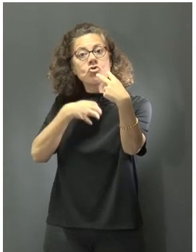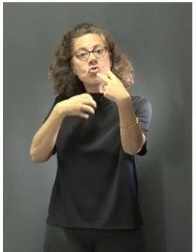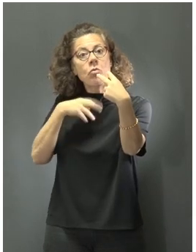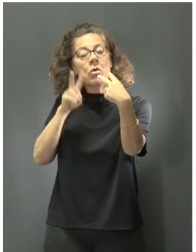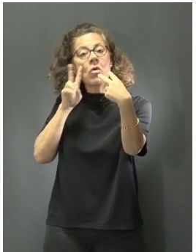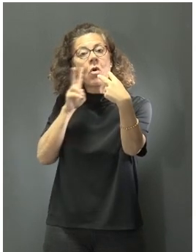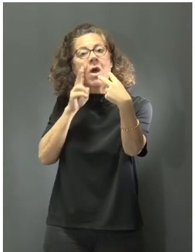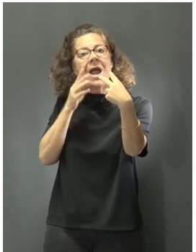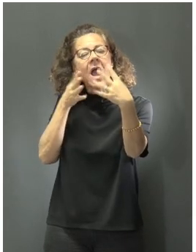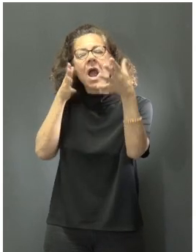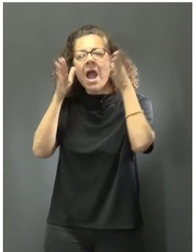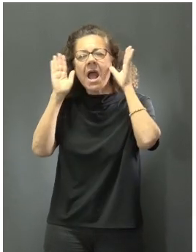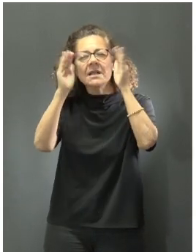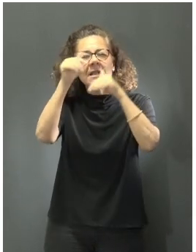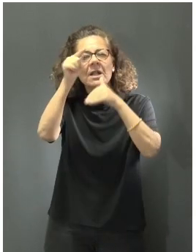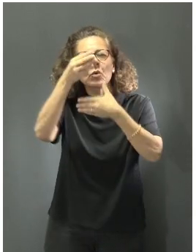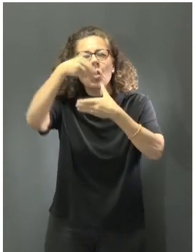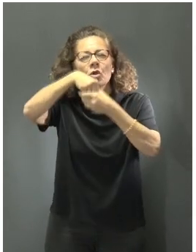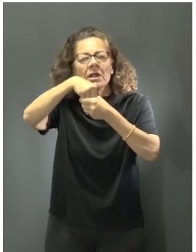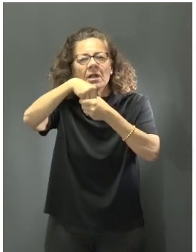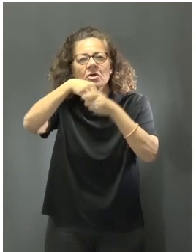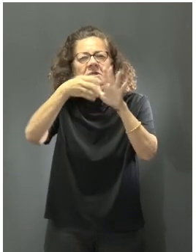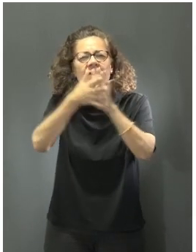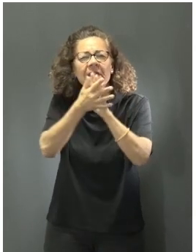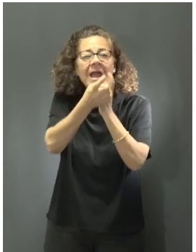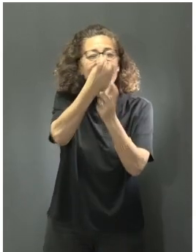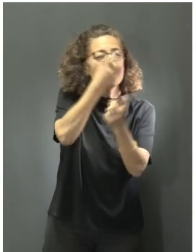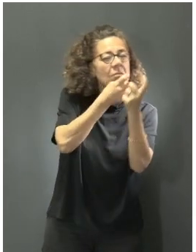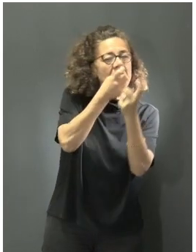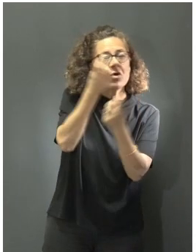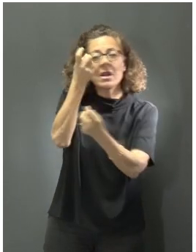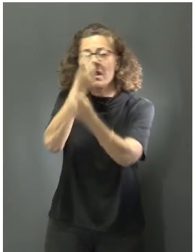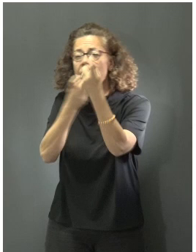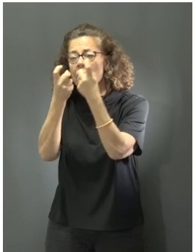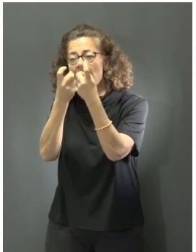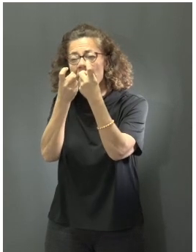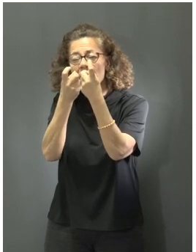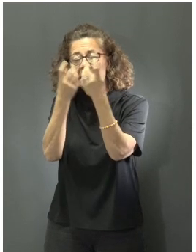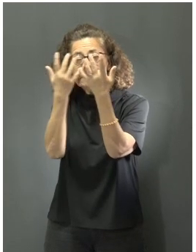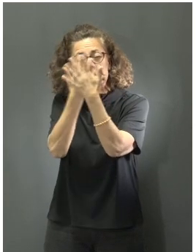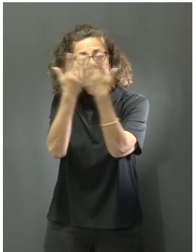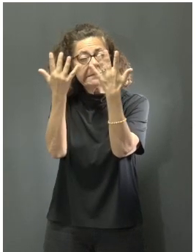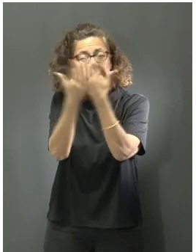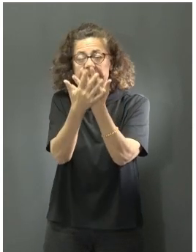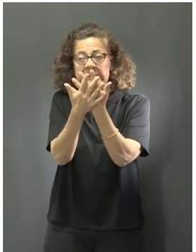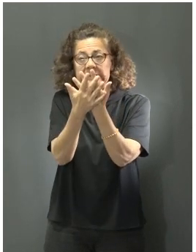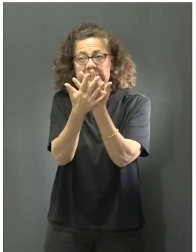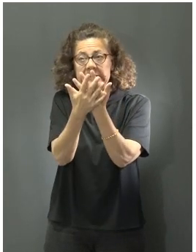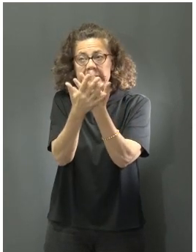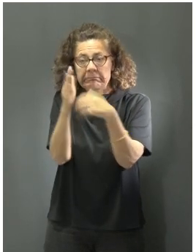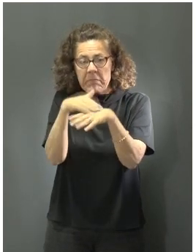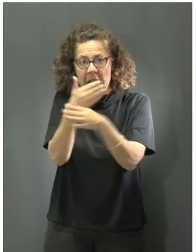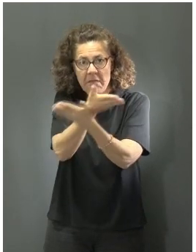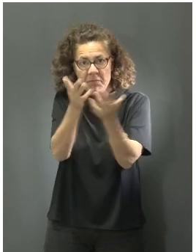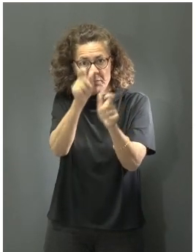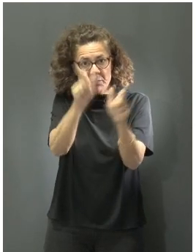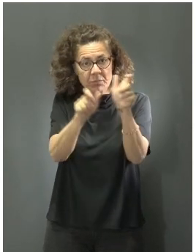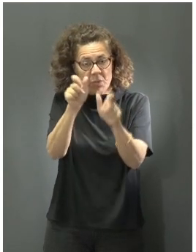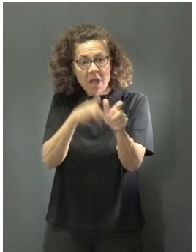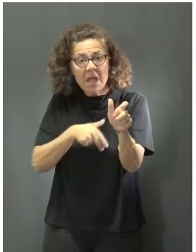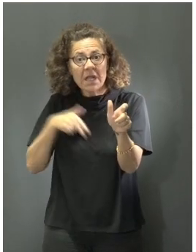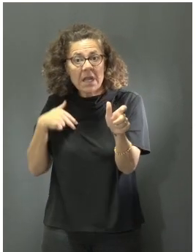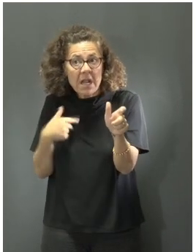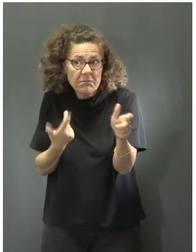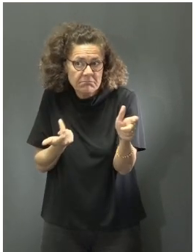contenido de lo que me estás diciendo. O sea, dos tipos de información que se cruzan en el mismo momento, que para la población en general no es